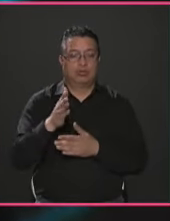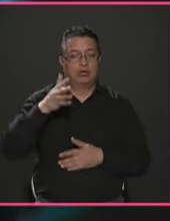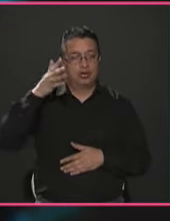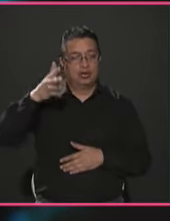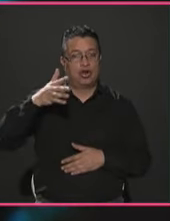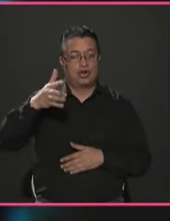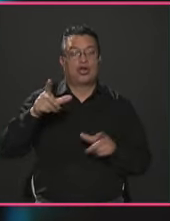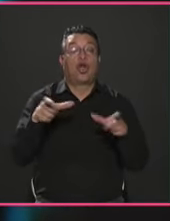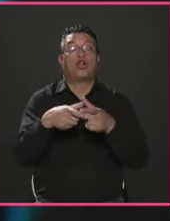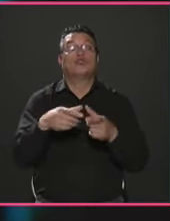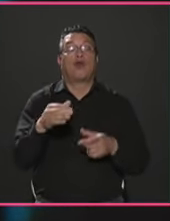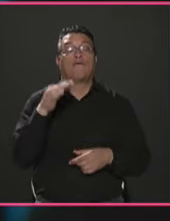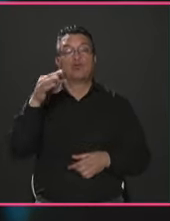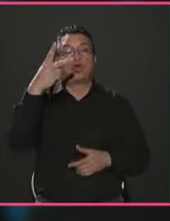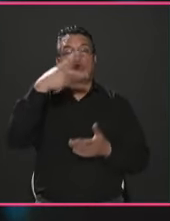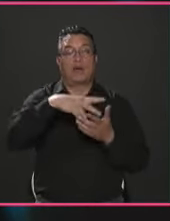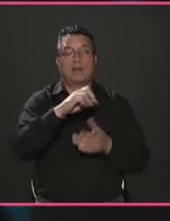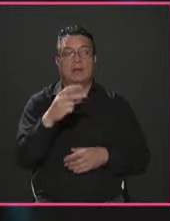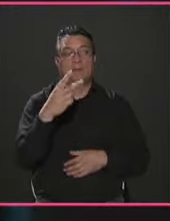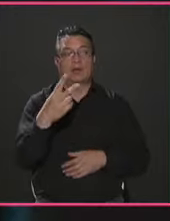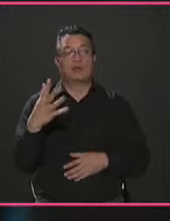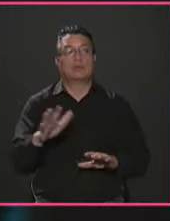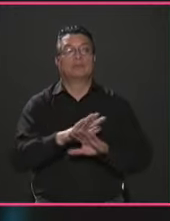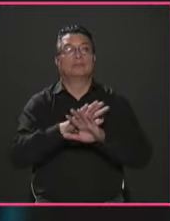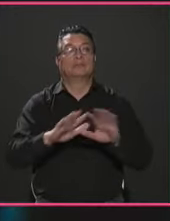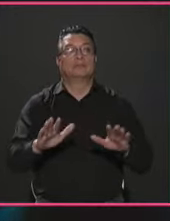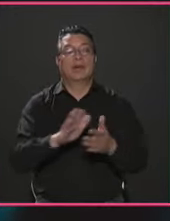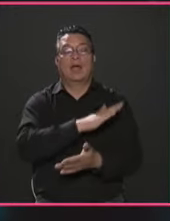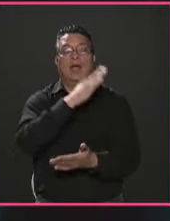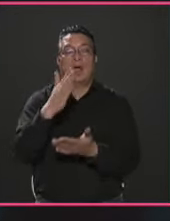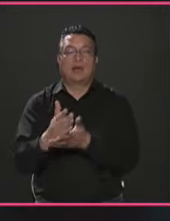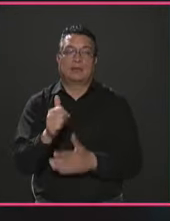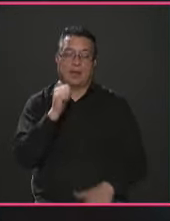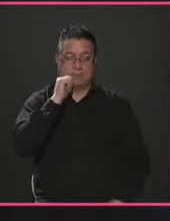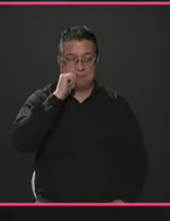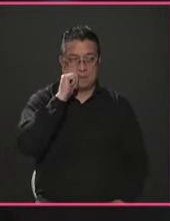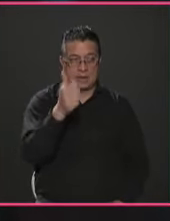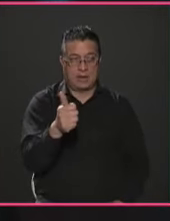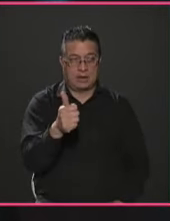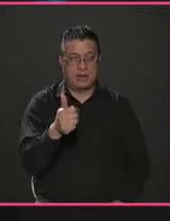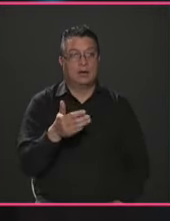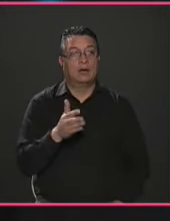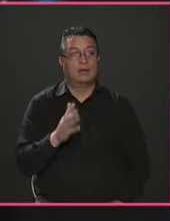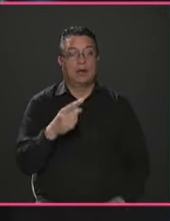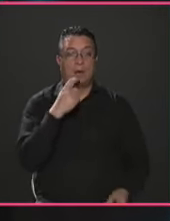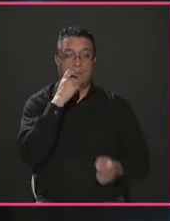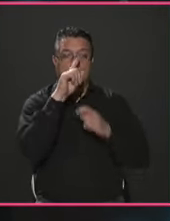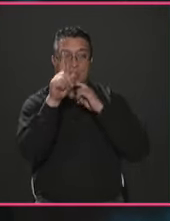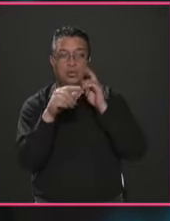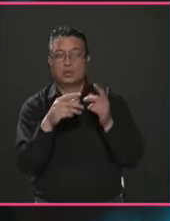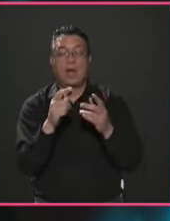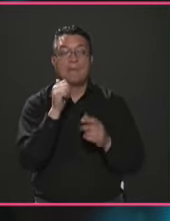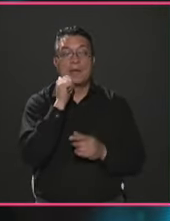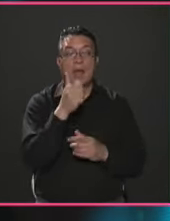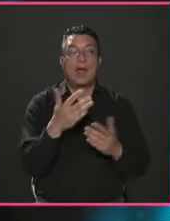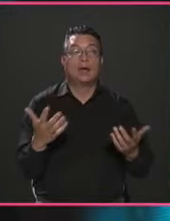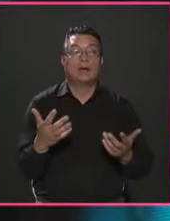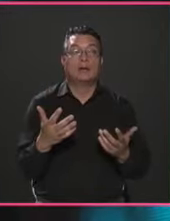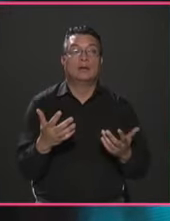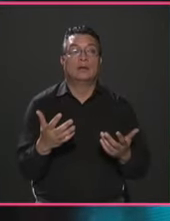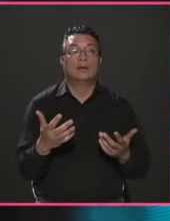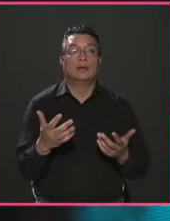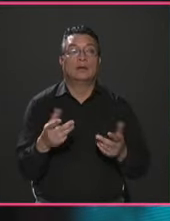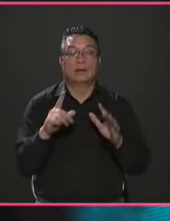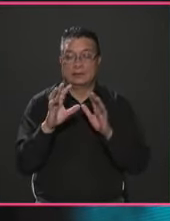futuro 2024 sin más los dejamos Hasta mañana y Seguiremos preguntándonos mañana